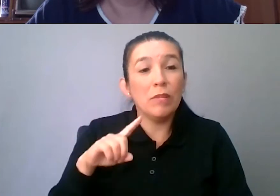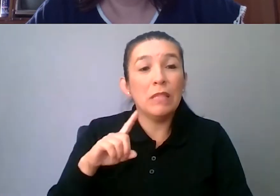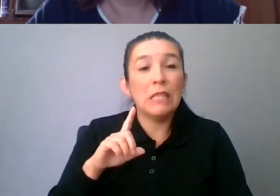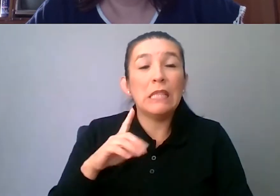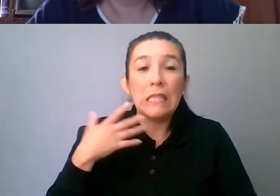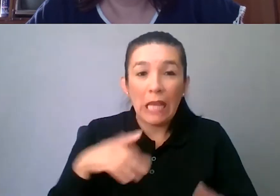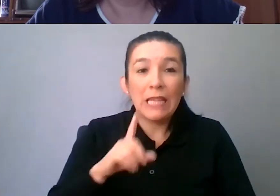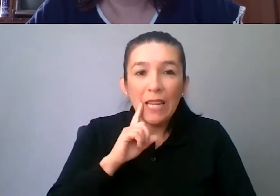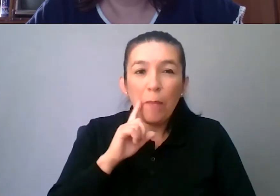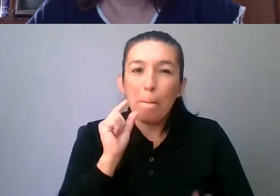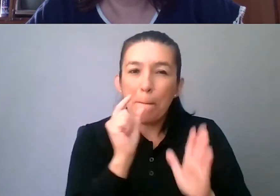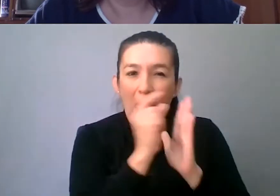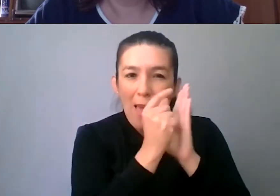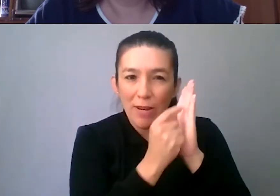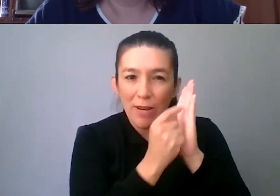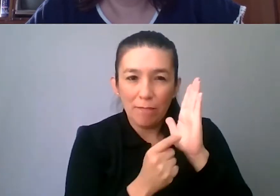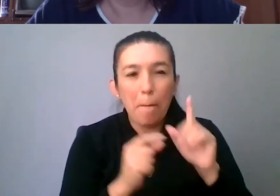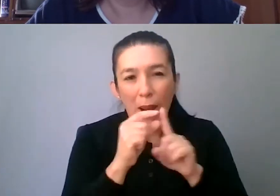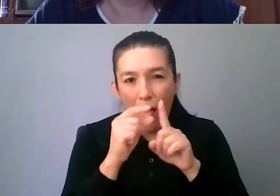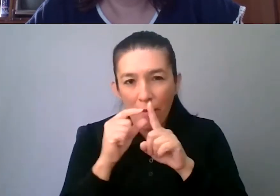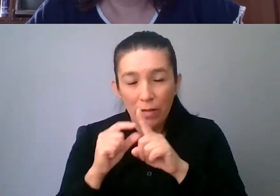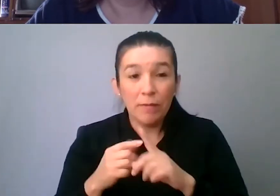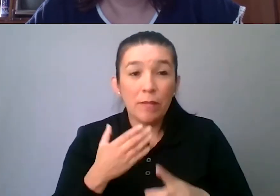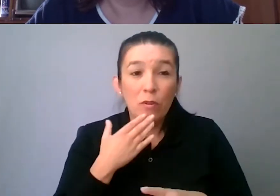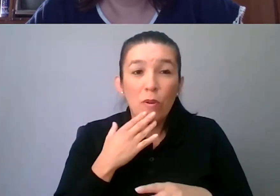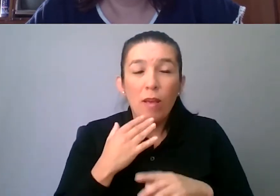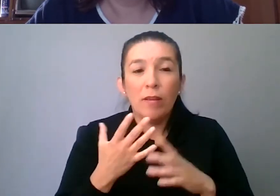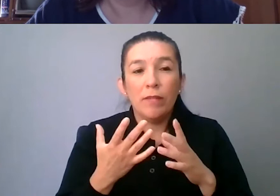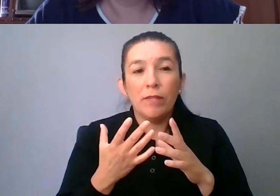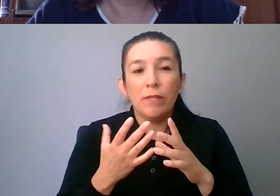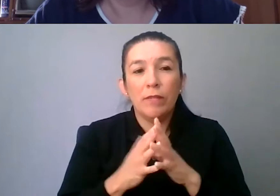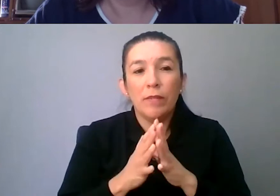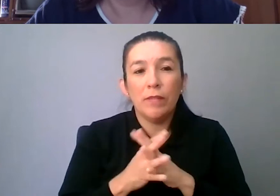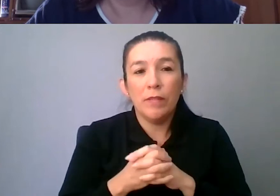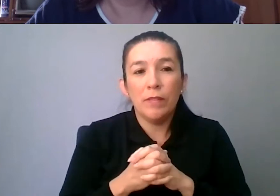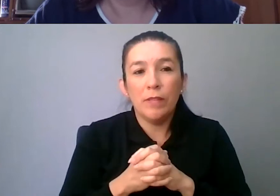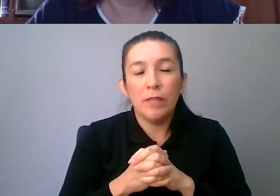nomenclatura, ya tenemos una manera de...